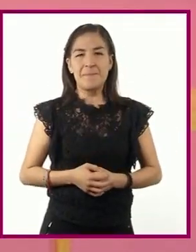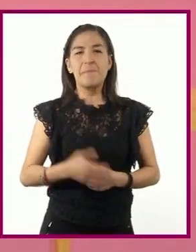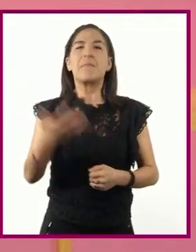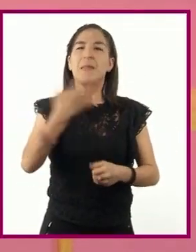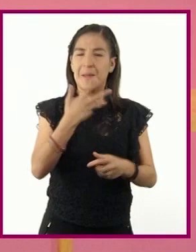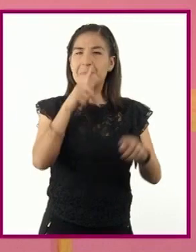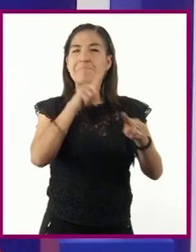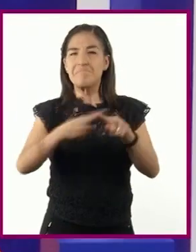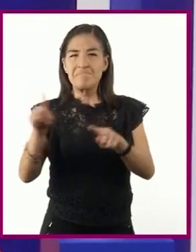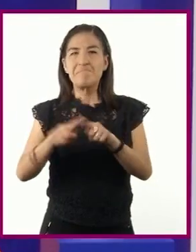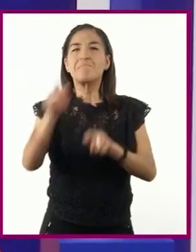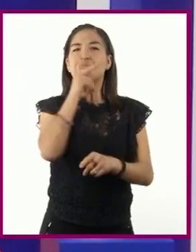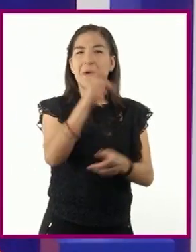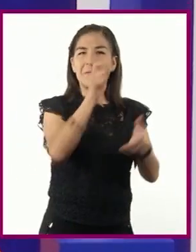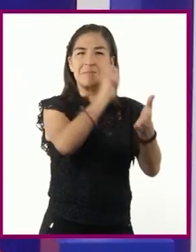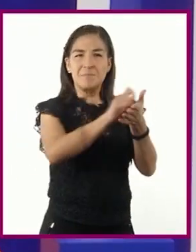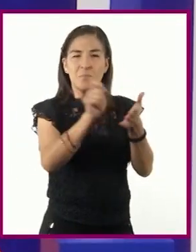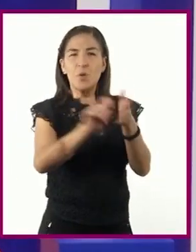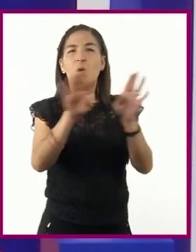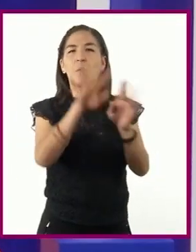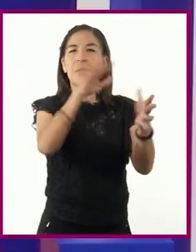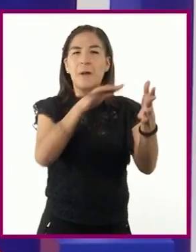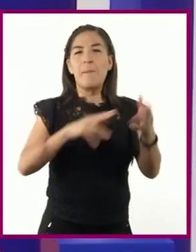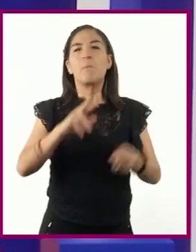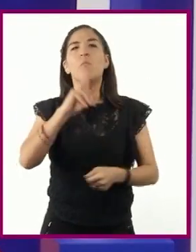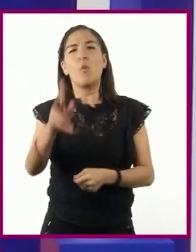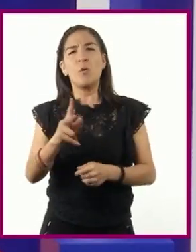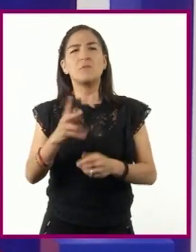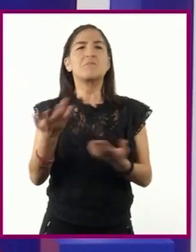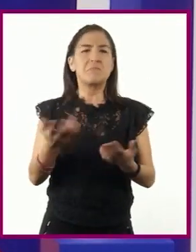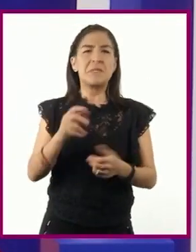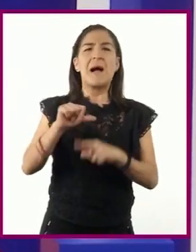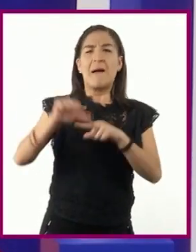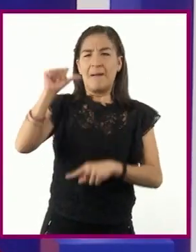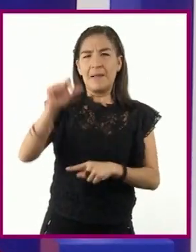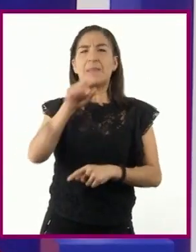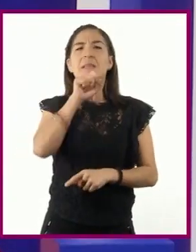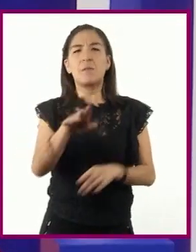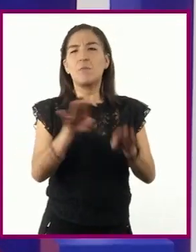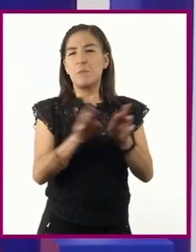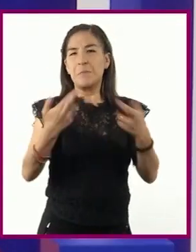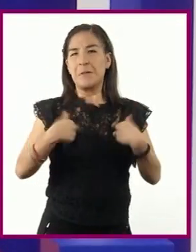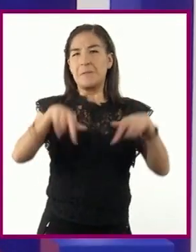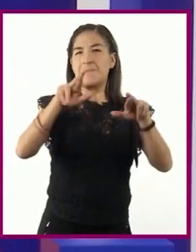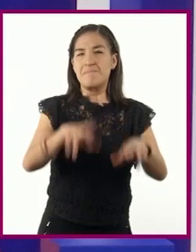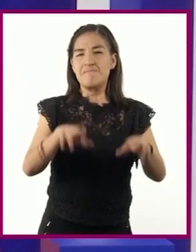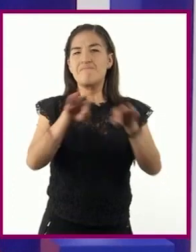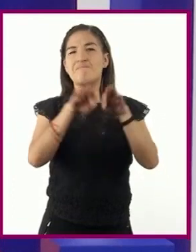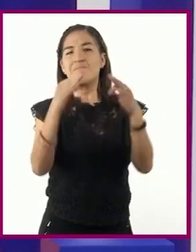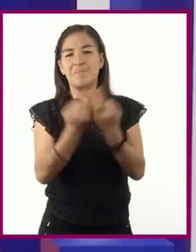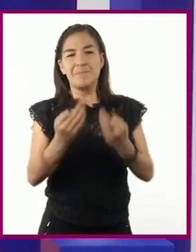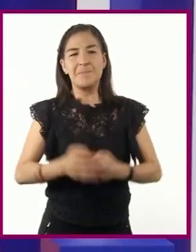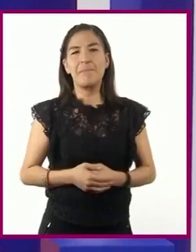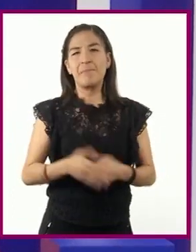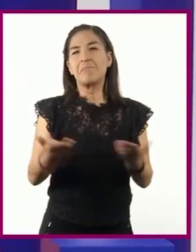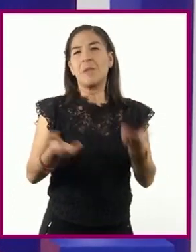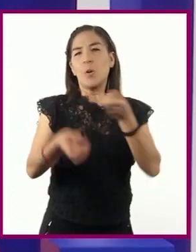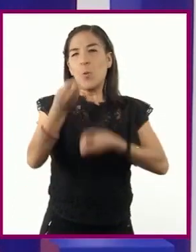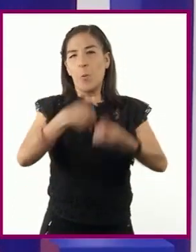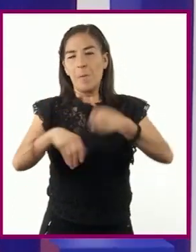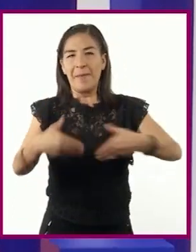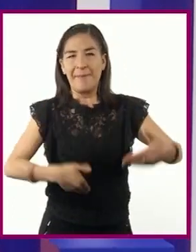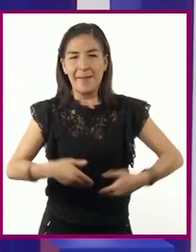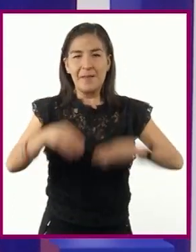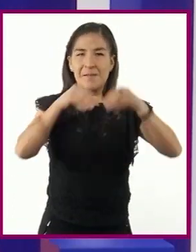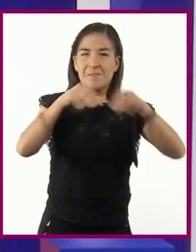muchos textos que se escriben para ser leídos en voz alta o representados de alguna forma, como las obras de teatro